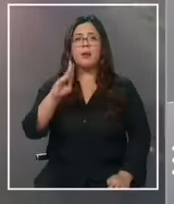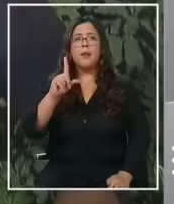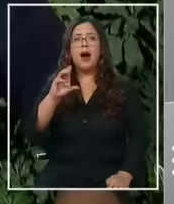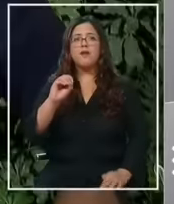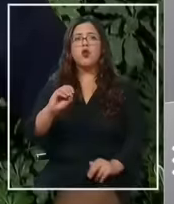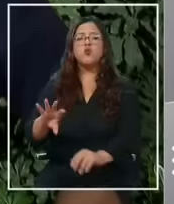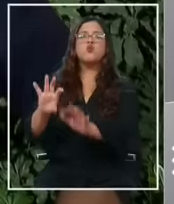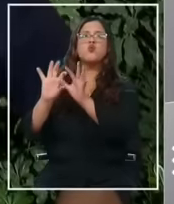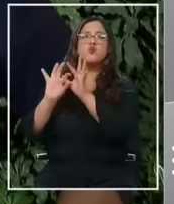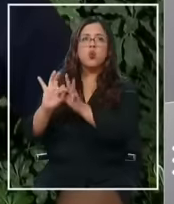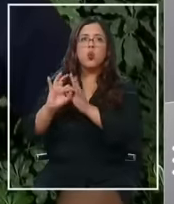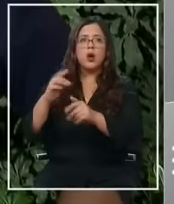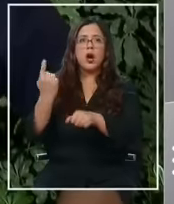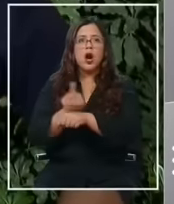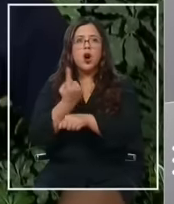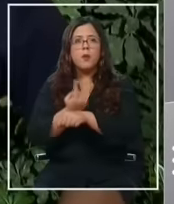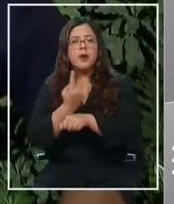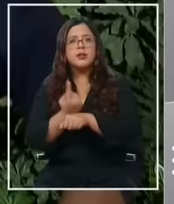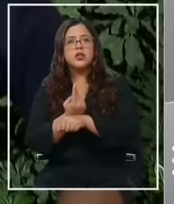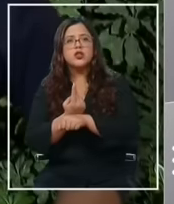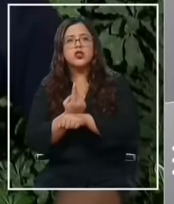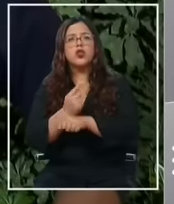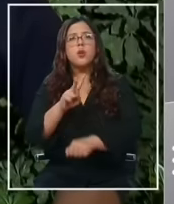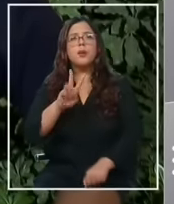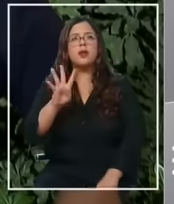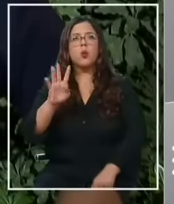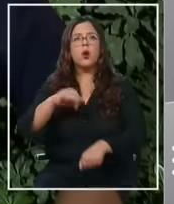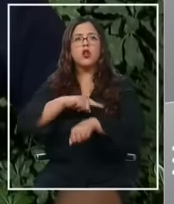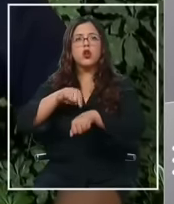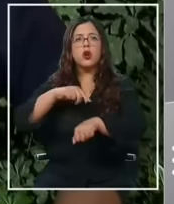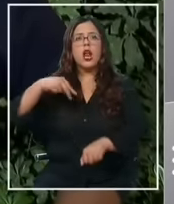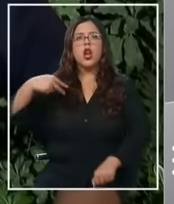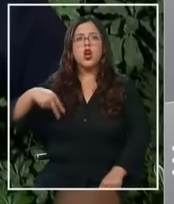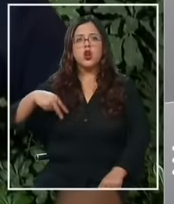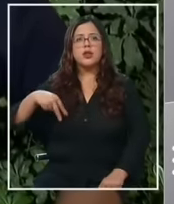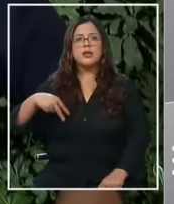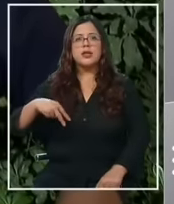muchas gracias por esta conversación con 24 Horas Central.